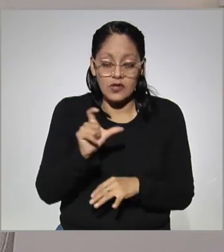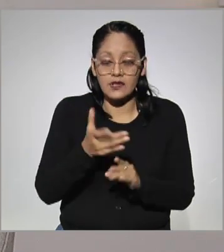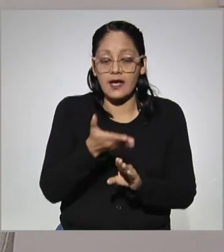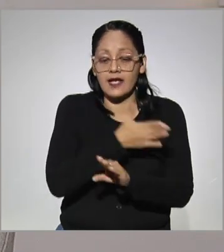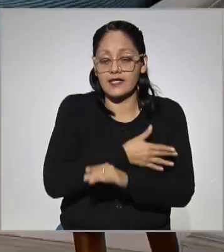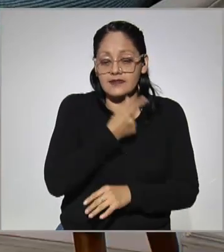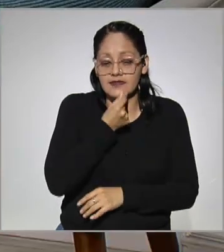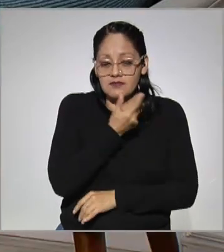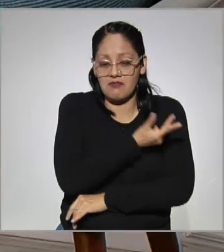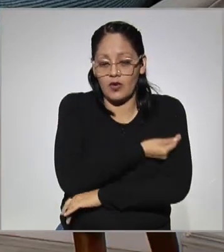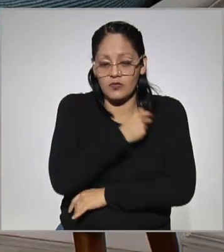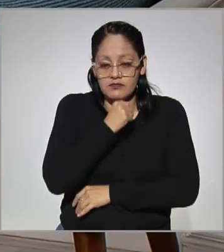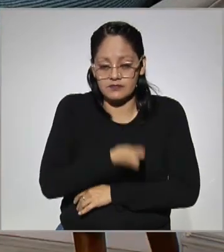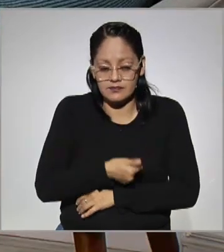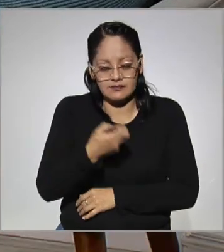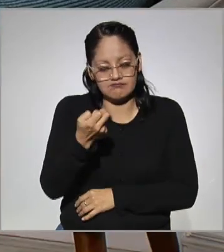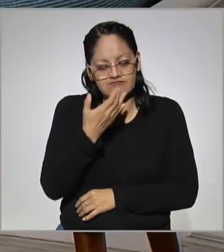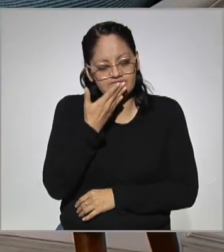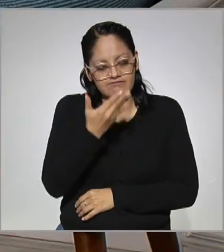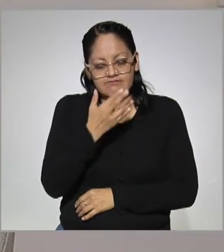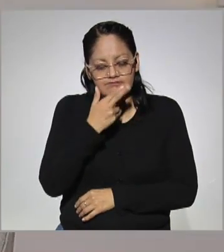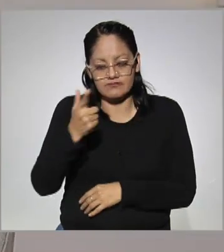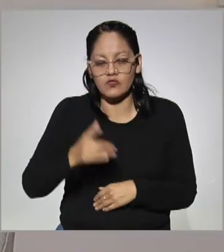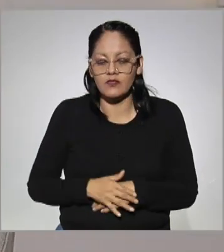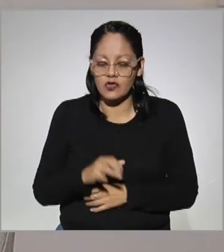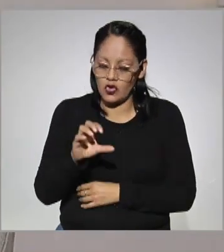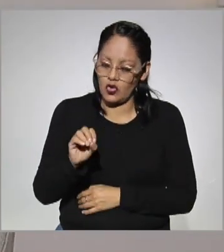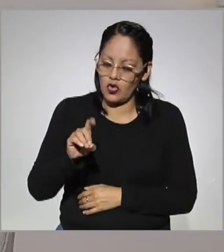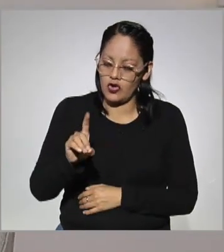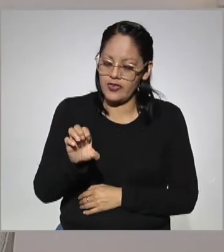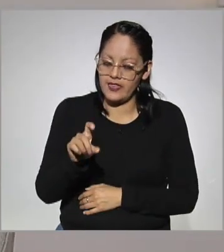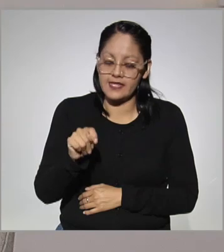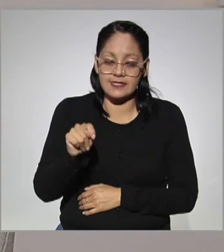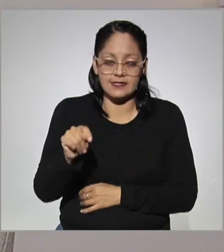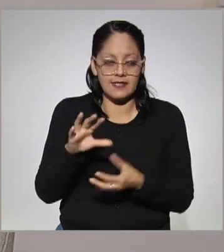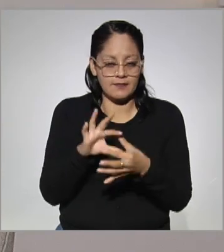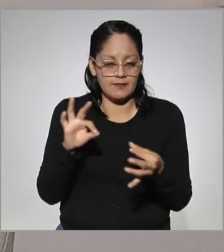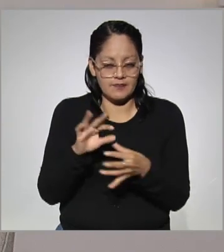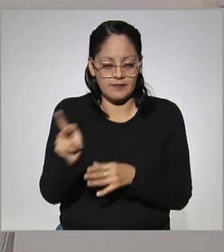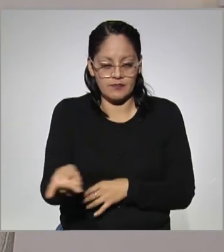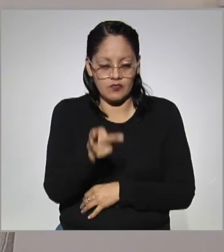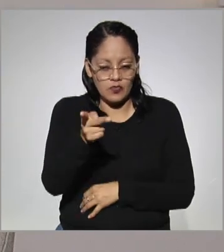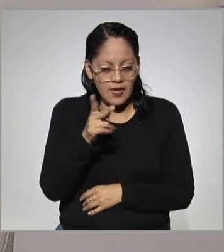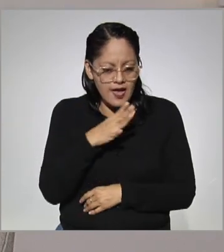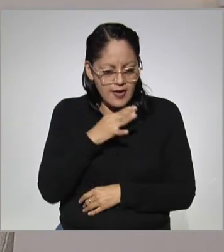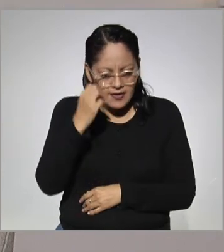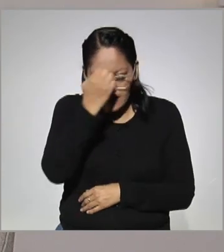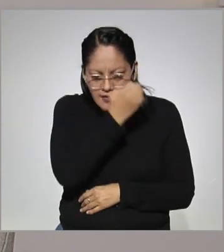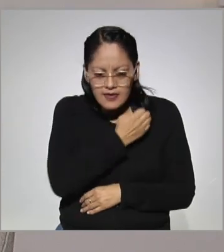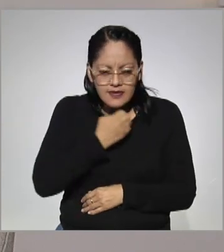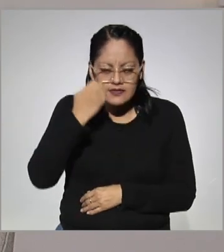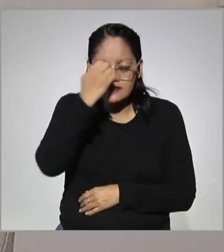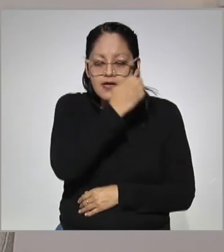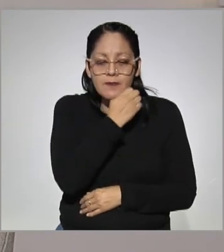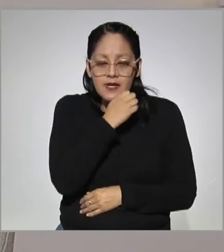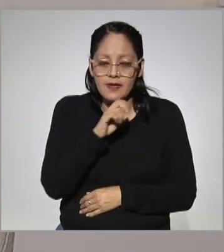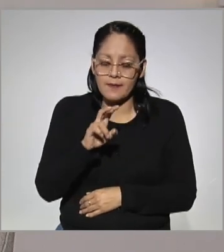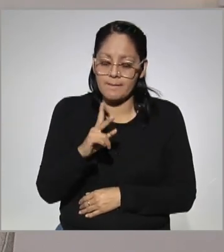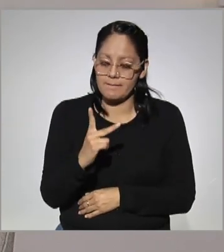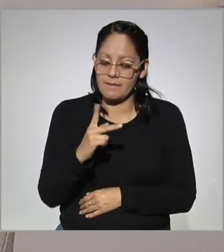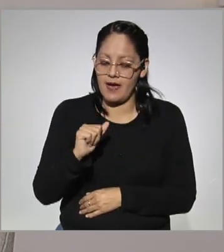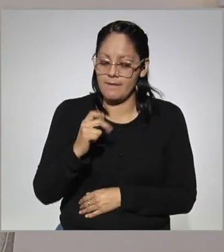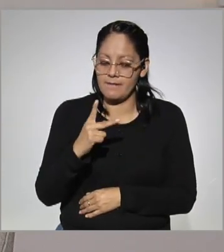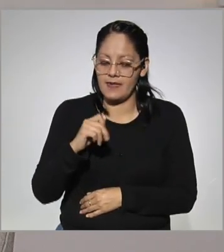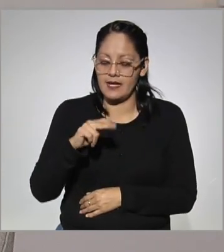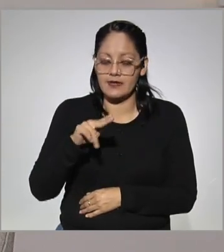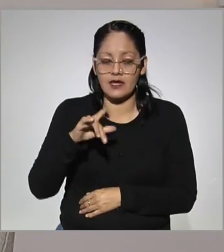lo vacunaron. Entonces es muy bueno saberlo. Sí. Odette Hernández les pregunta, ¿existe algún estudio de Papa Nicolau